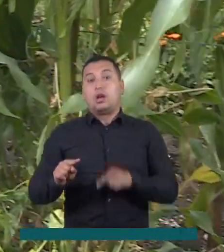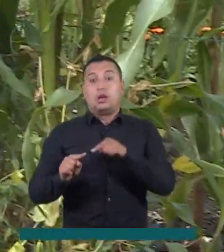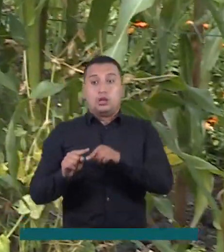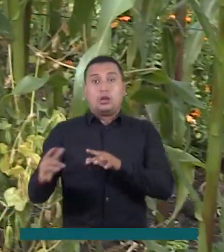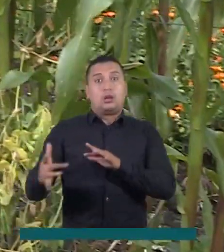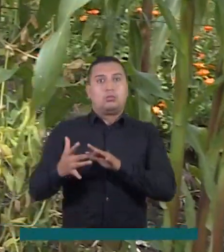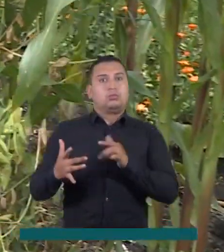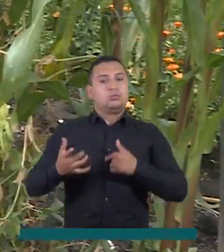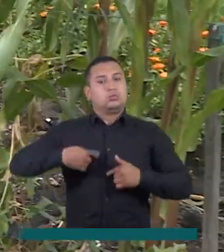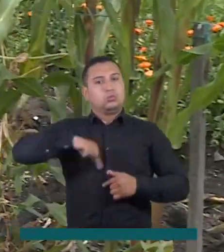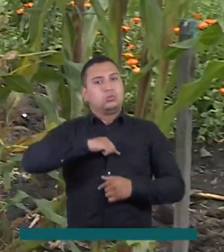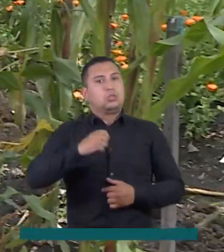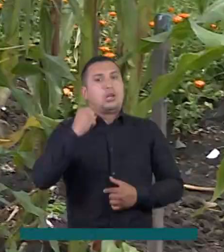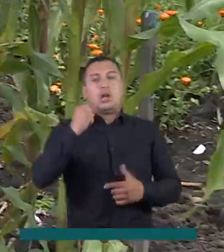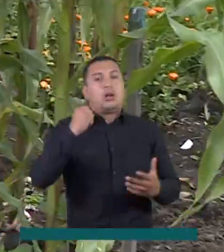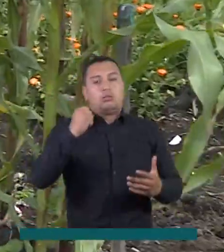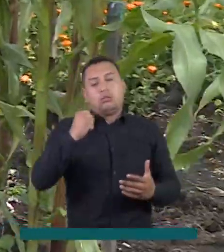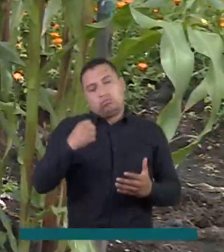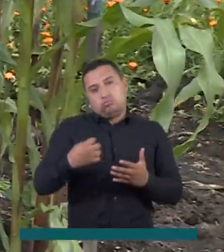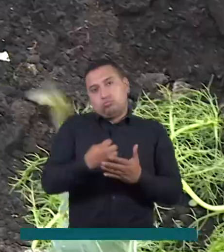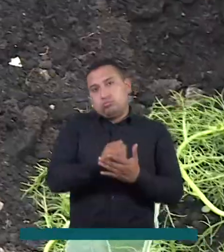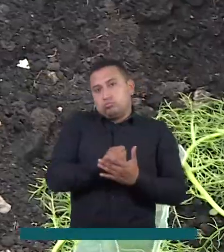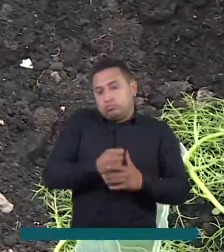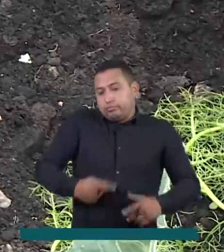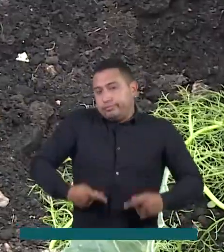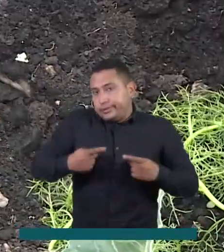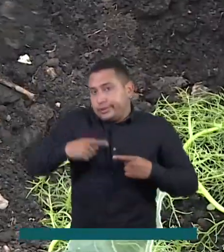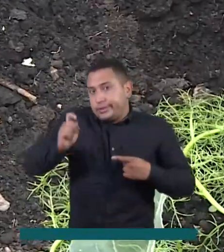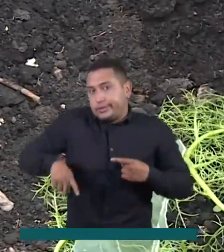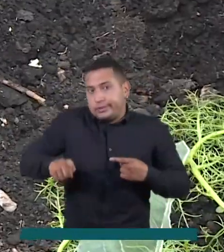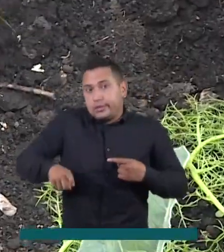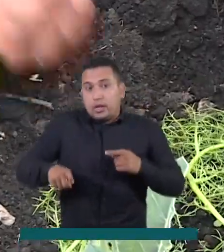productos pasan por un proceso de limpieza y desinfección.